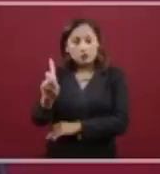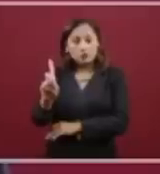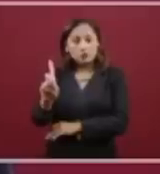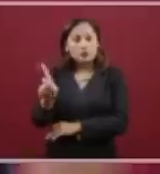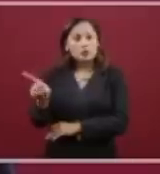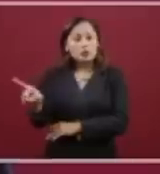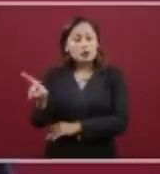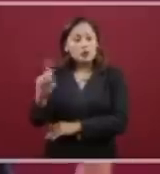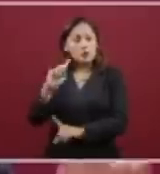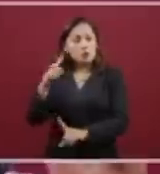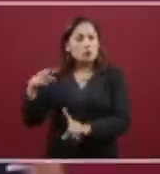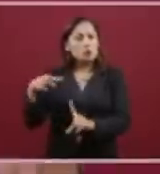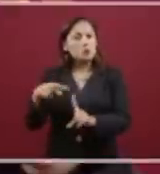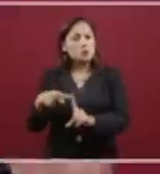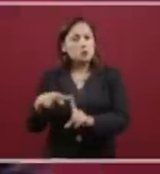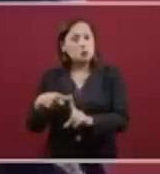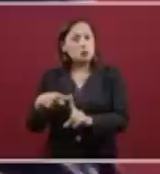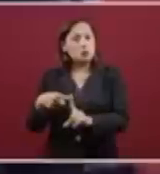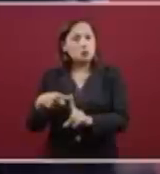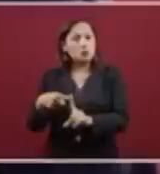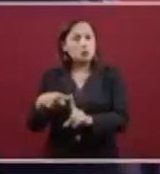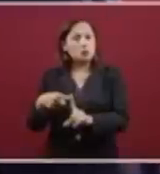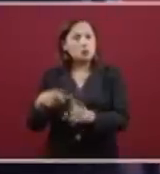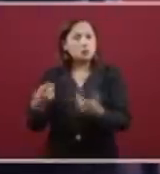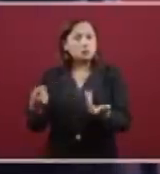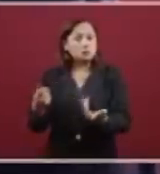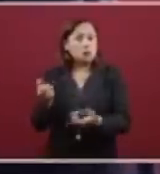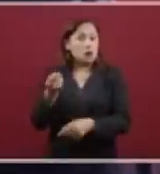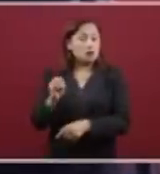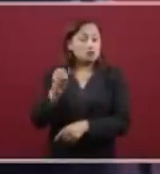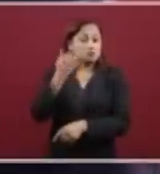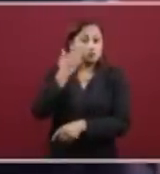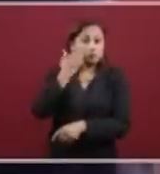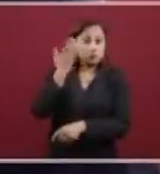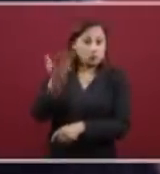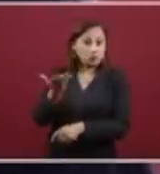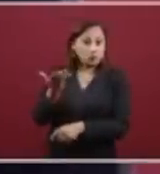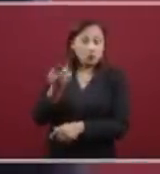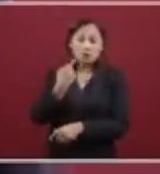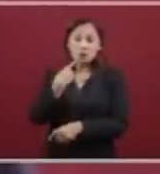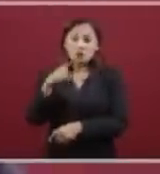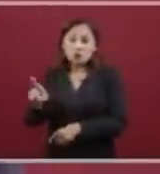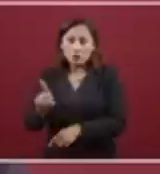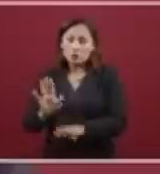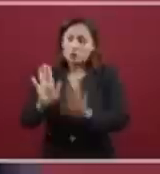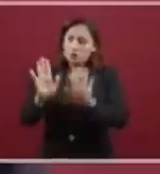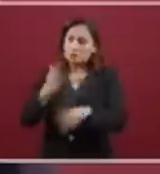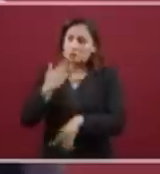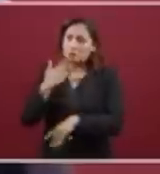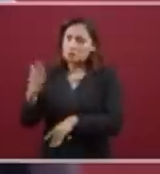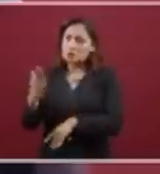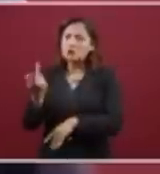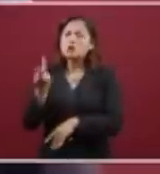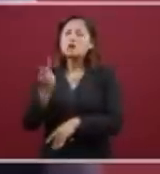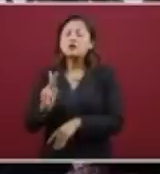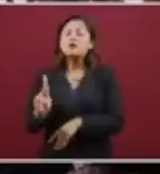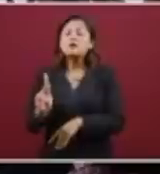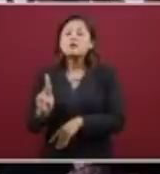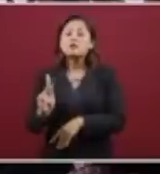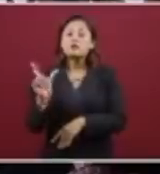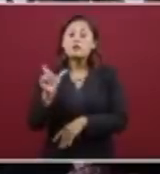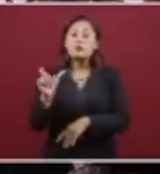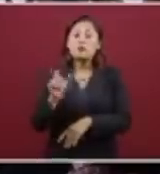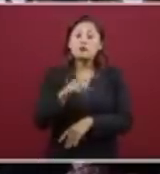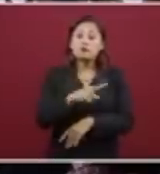pero cuando salina se pone en huelga de hambre el dueño de reforma le lleva este